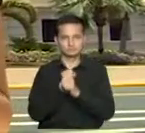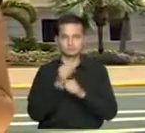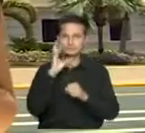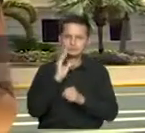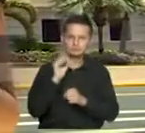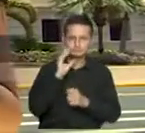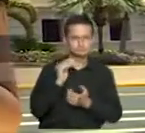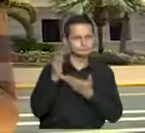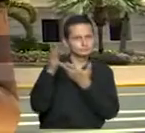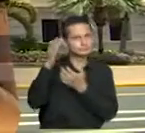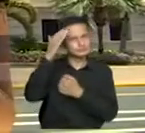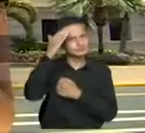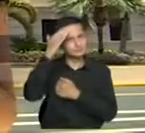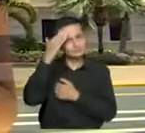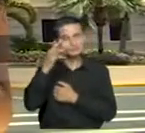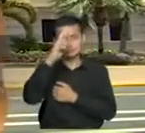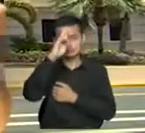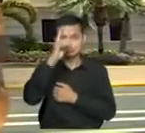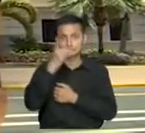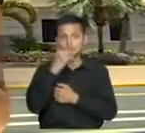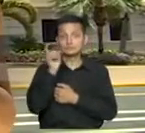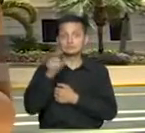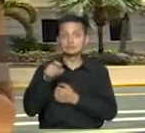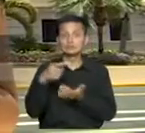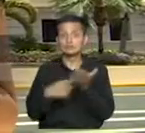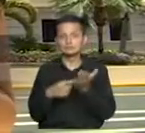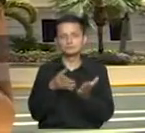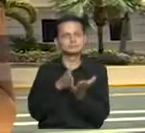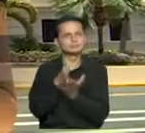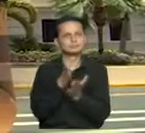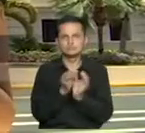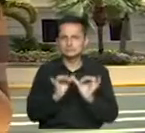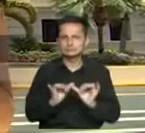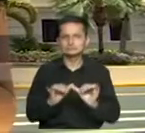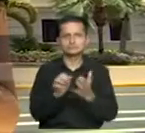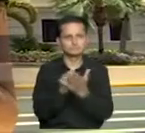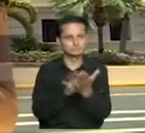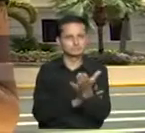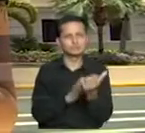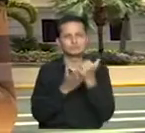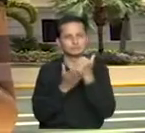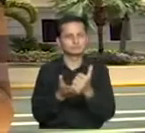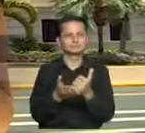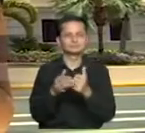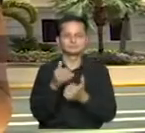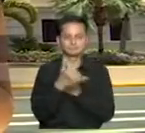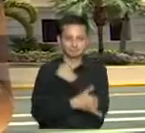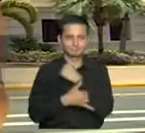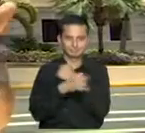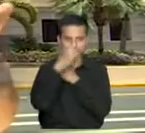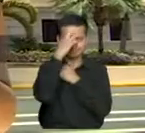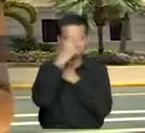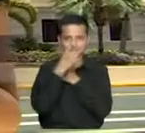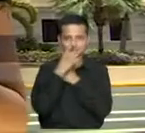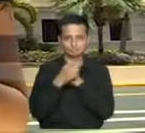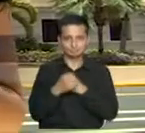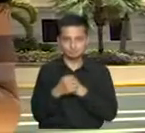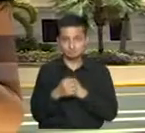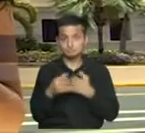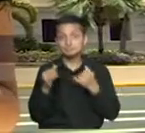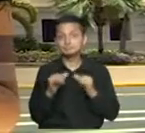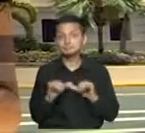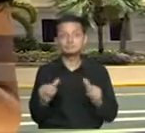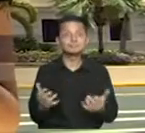las necesidades de los dominicanos para así seguir impulsando proyectos en beneficio de esta población. Mientras tanto, nosotros seguimos